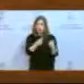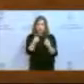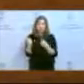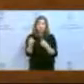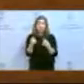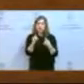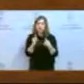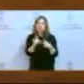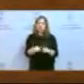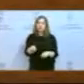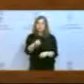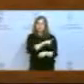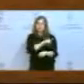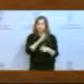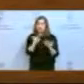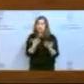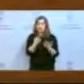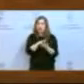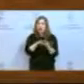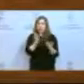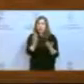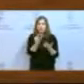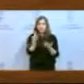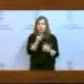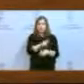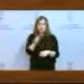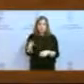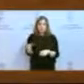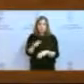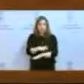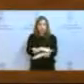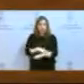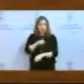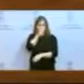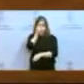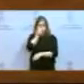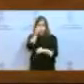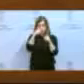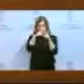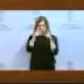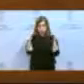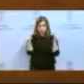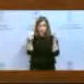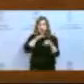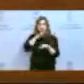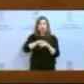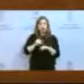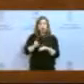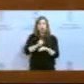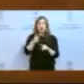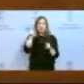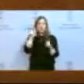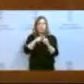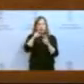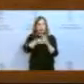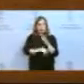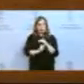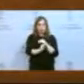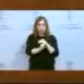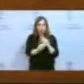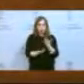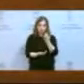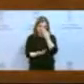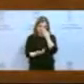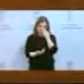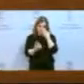extremas. Porque es de esto de lo que hablamos, de personas con las que el Gobierno socialista de Asturias incumple con sus objetivos.